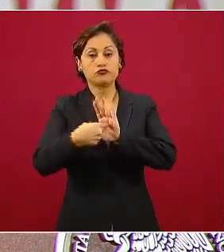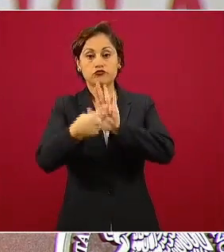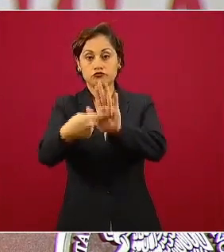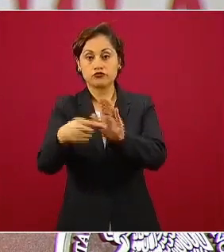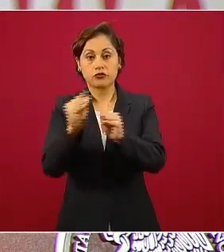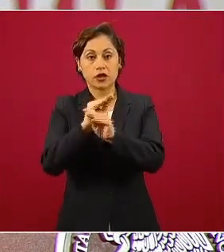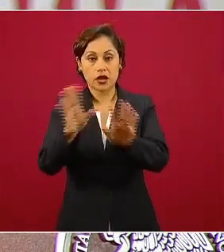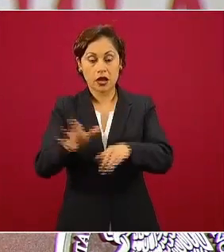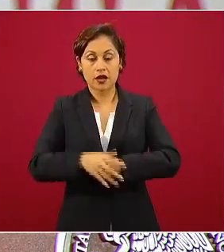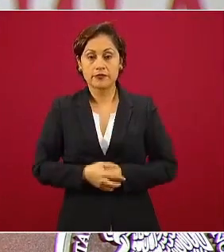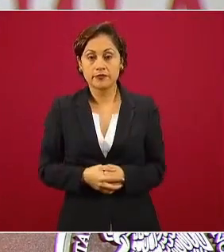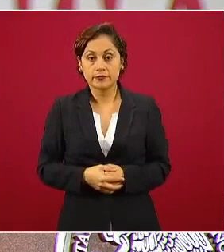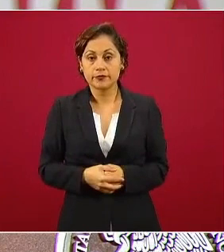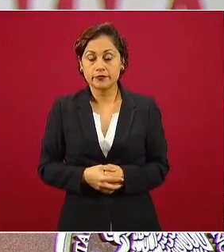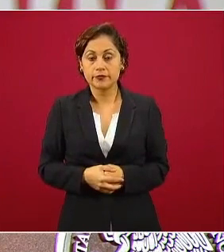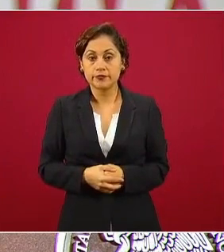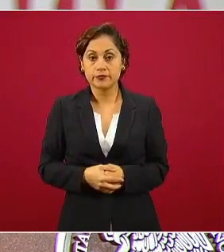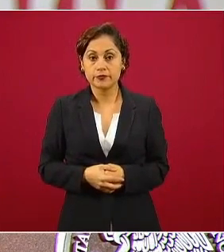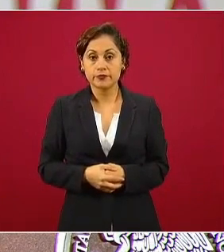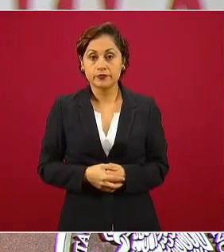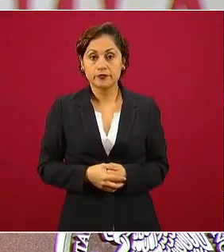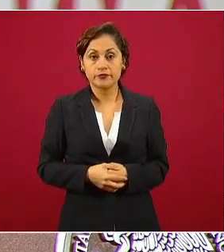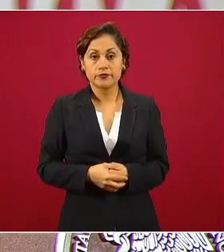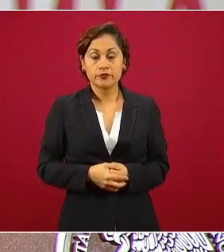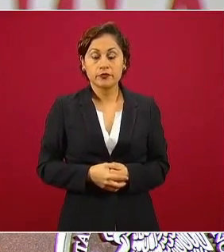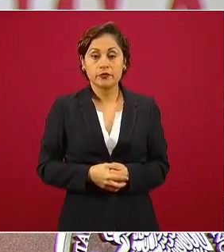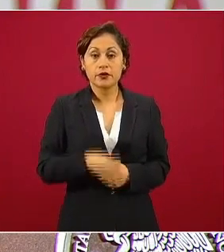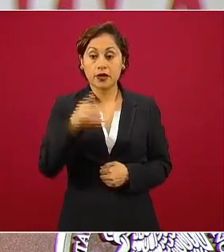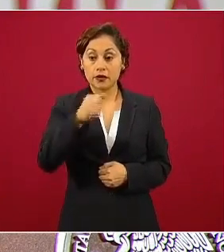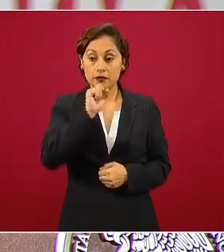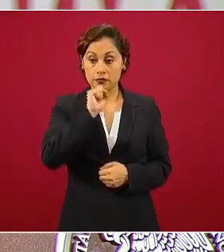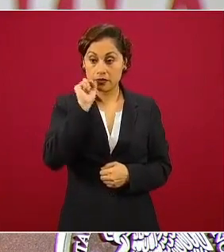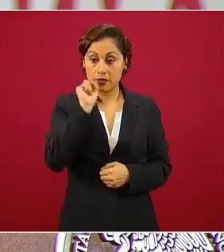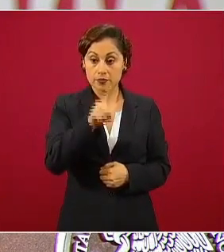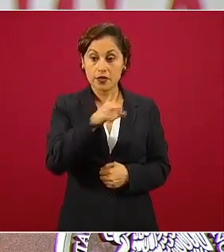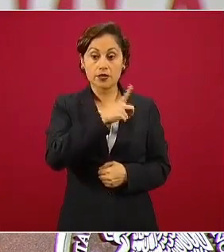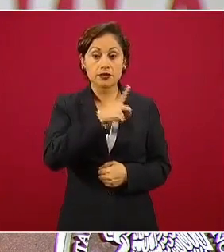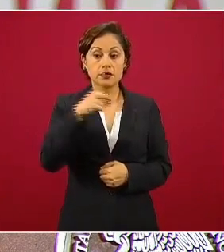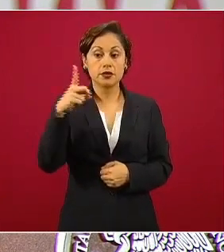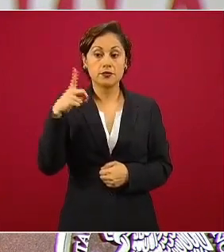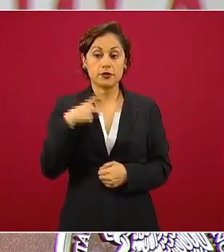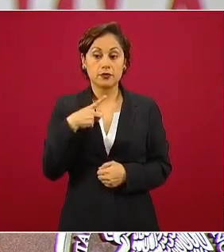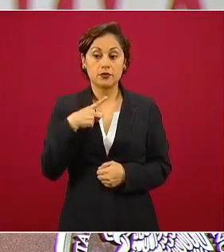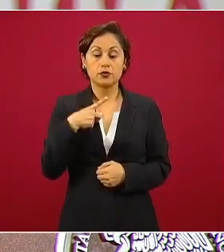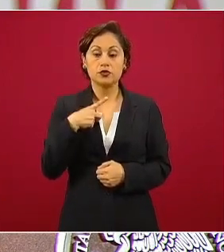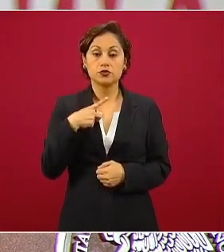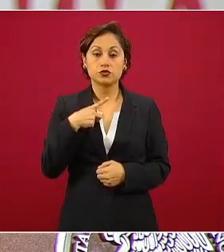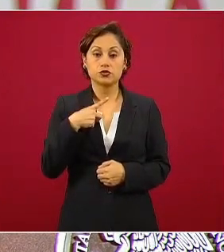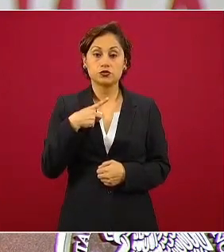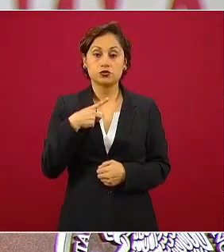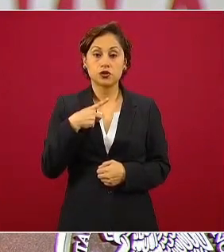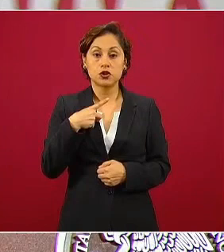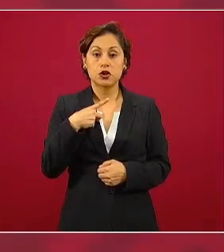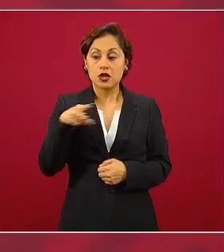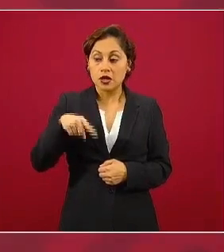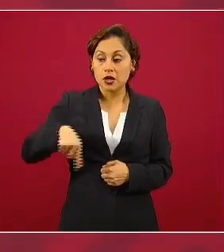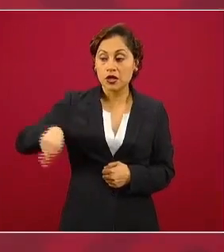y tener confianza en las proyecciones que se están haciendo